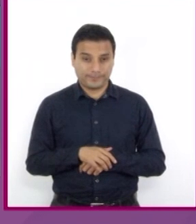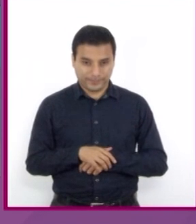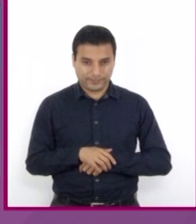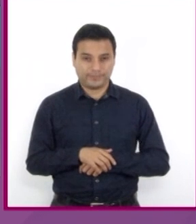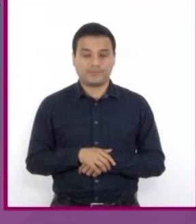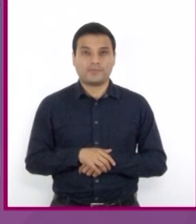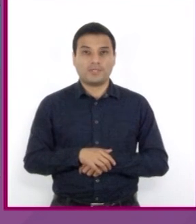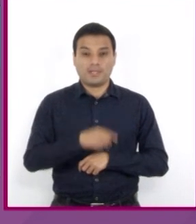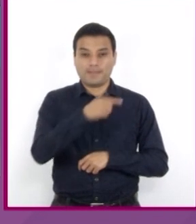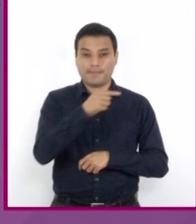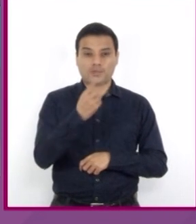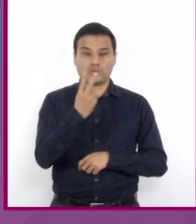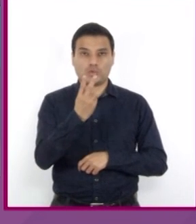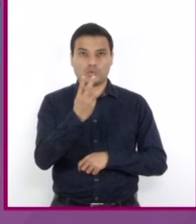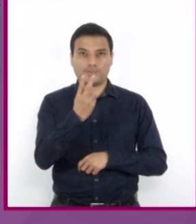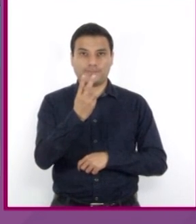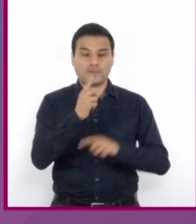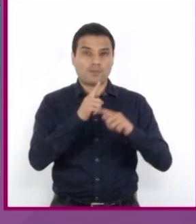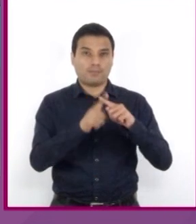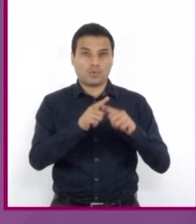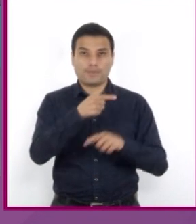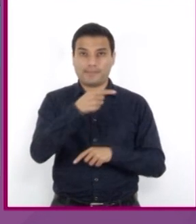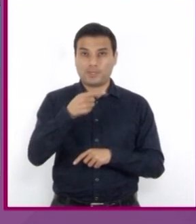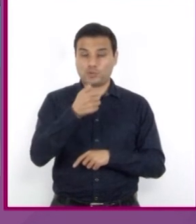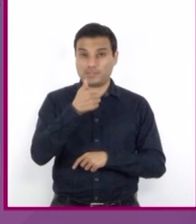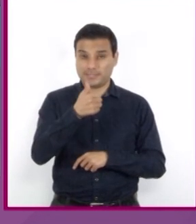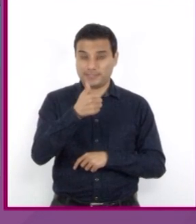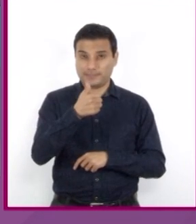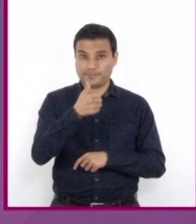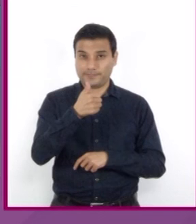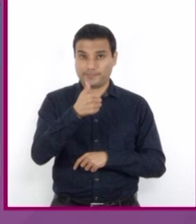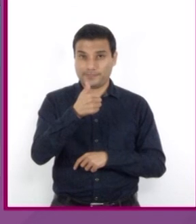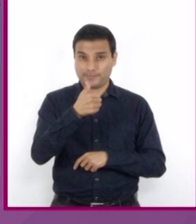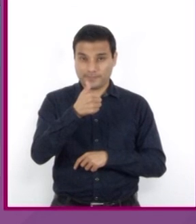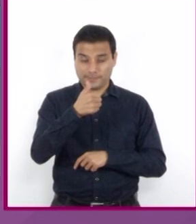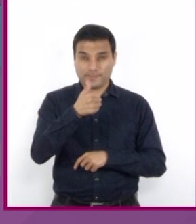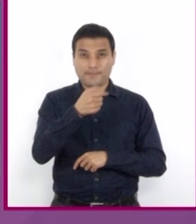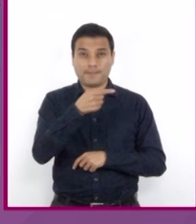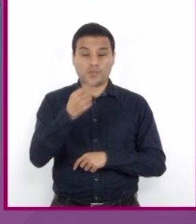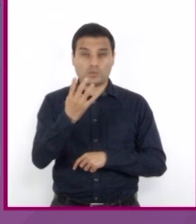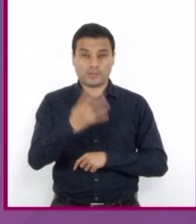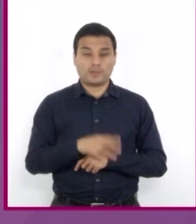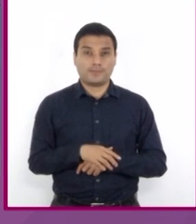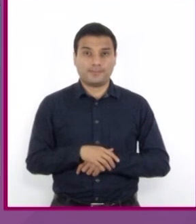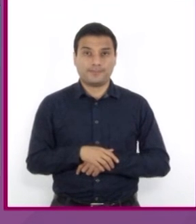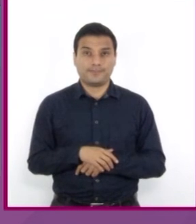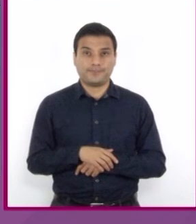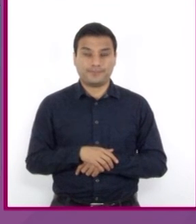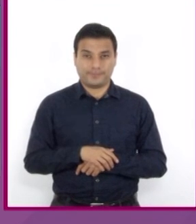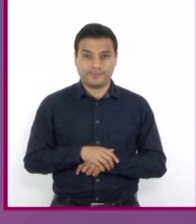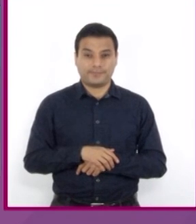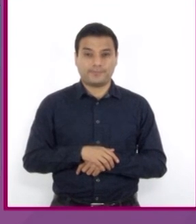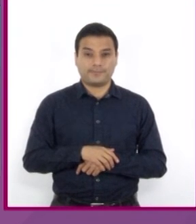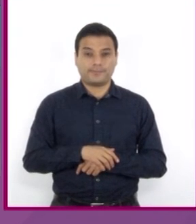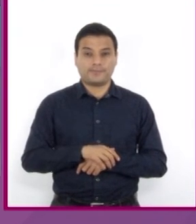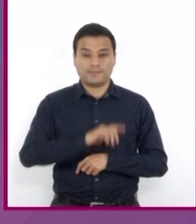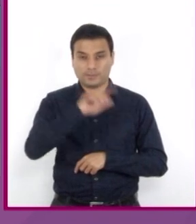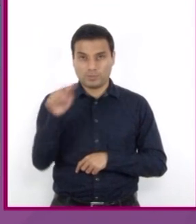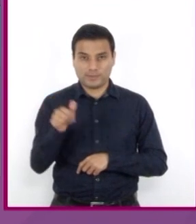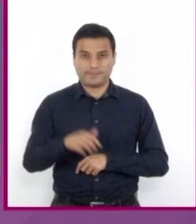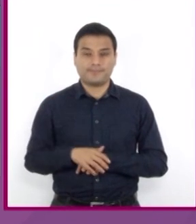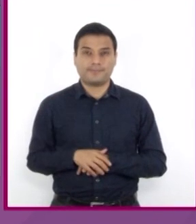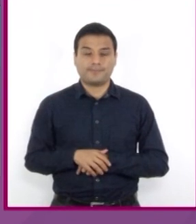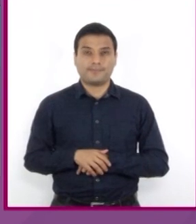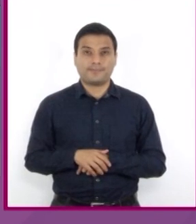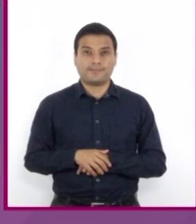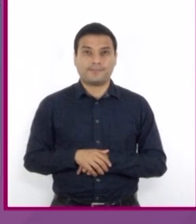entonces 2 negativo, que multiplica a 6 negativo menos 4. Reducimos términos dentro del paréntesis,